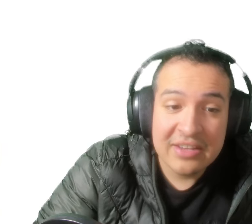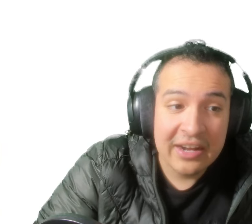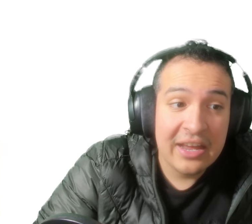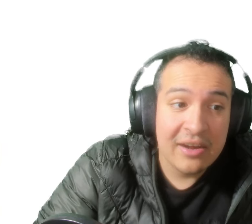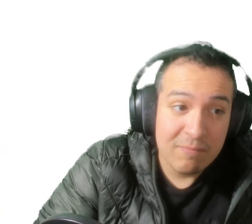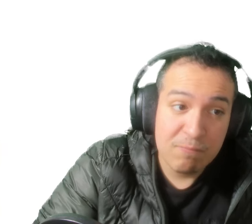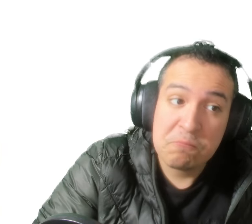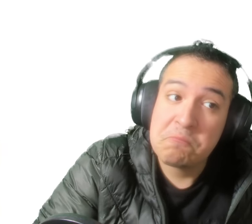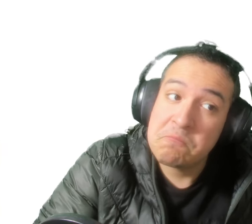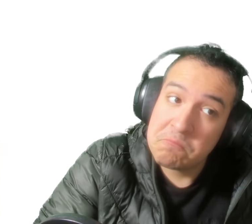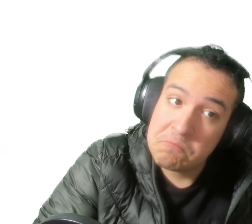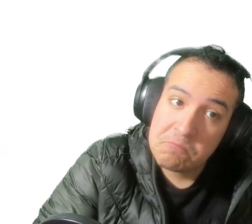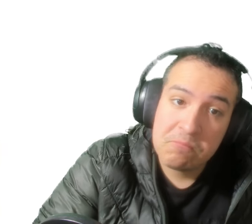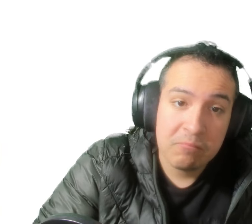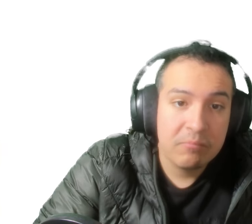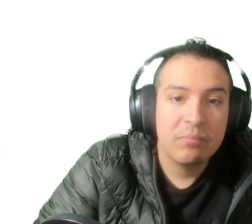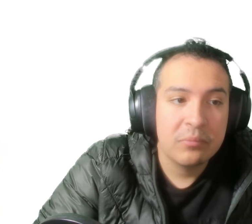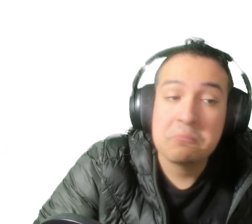intenten